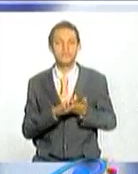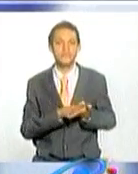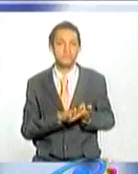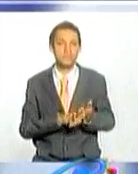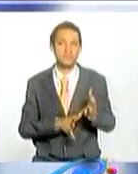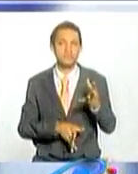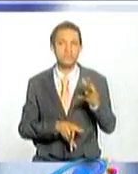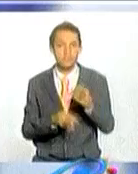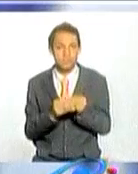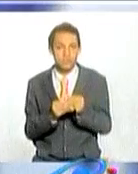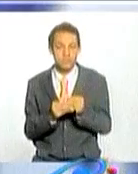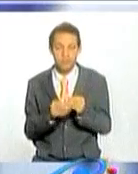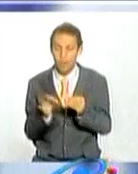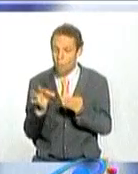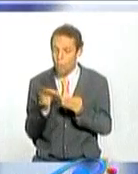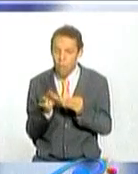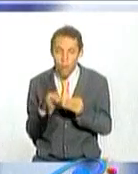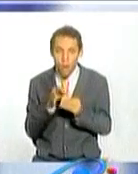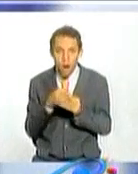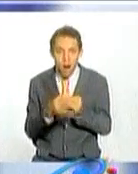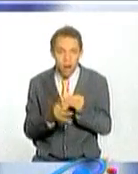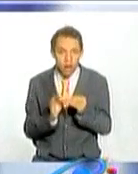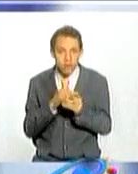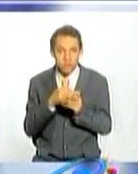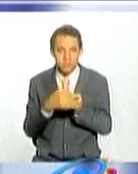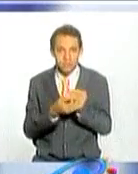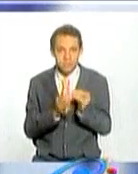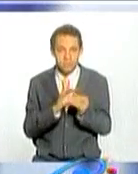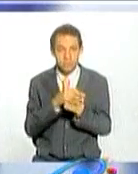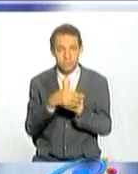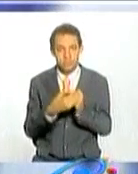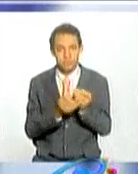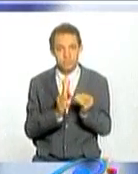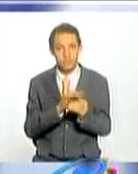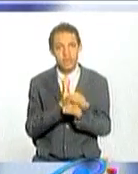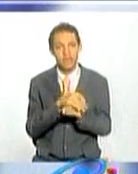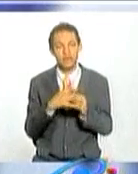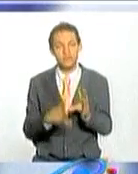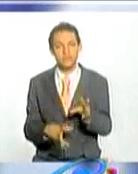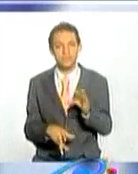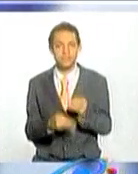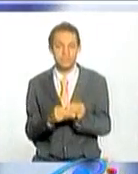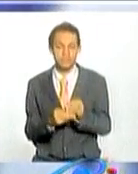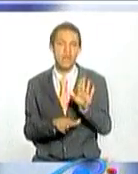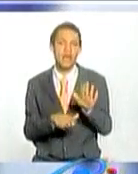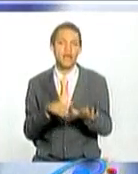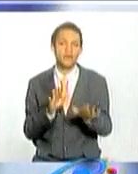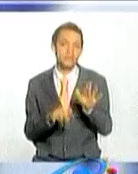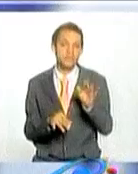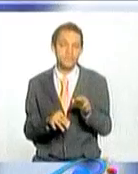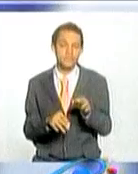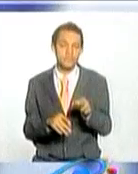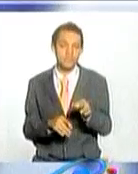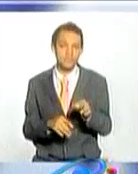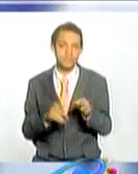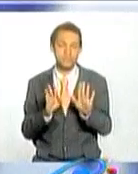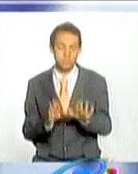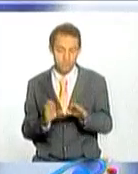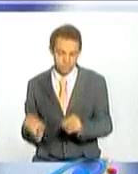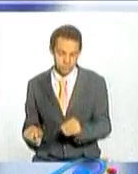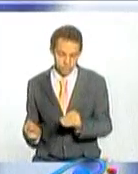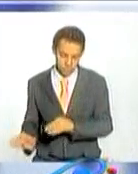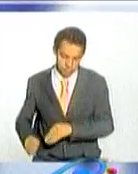tampoco un cálculo. Las piedras que se forman en los riñones muchas veces son arrojadas hacia la vejiga y las